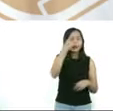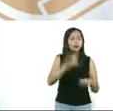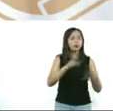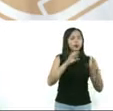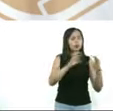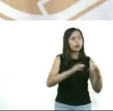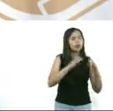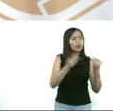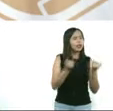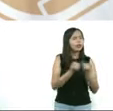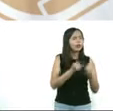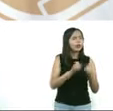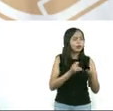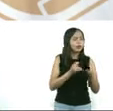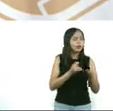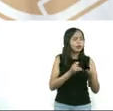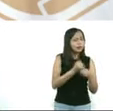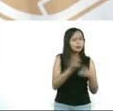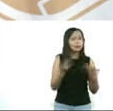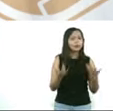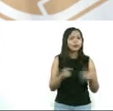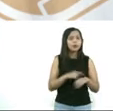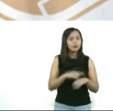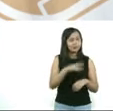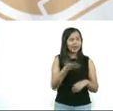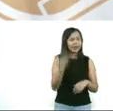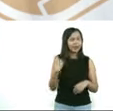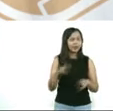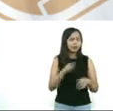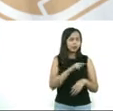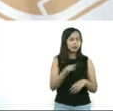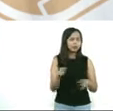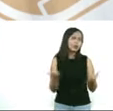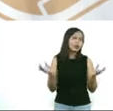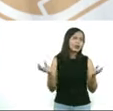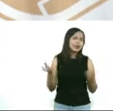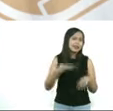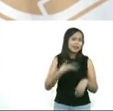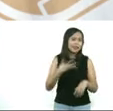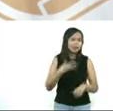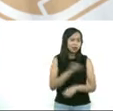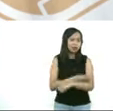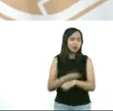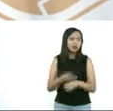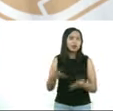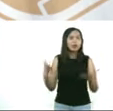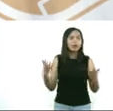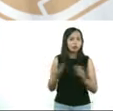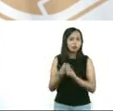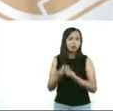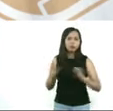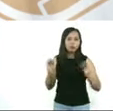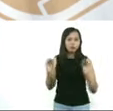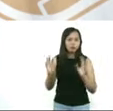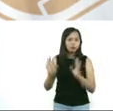un lugar muy bello porque se construyó un humedal, algunos de ustedes tuvieron oportunidad de visitarlo junto con nosotros